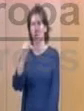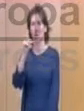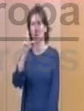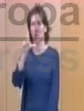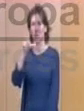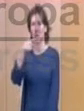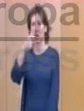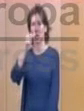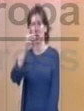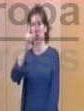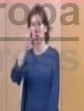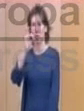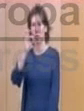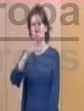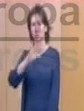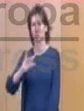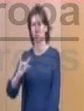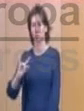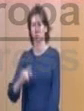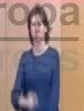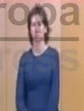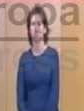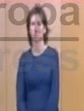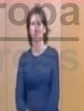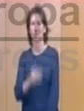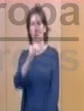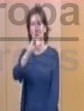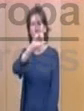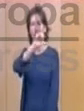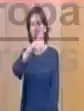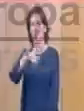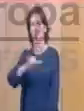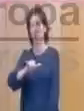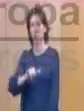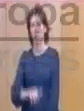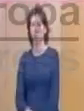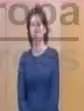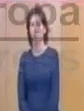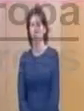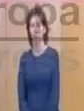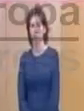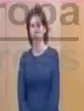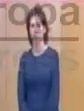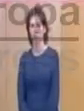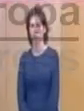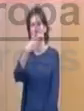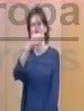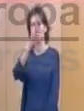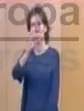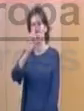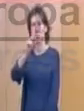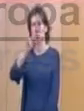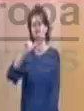Cinco de Unión Progreso y Democracia, 3 de Esquerra Republicana y 2 del Bloque Nacionalista Galego.